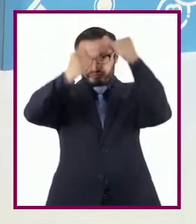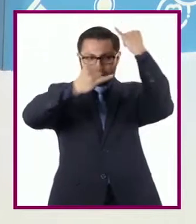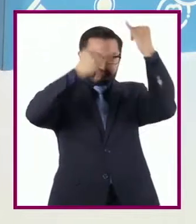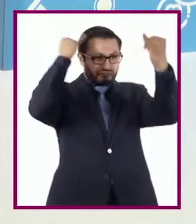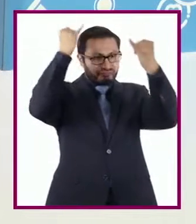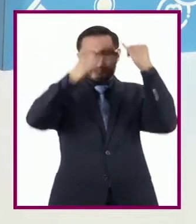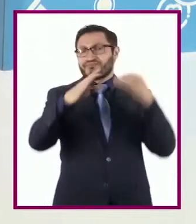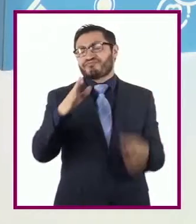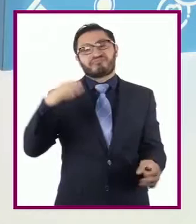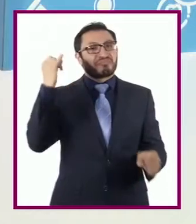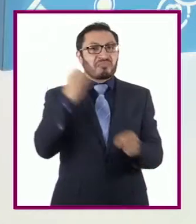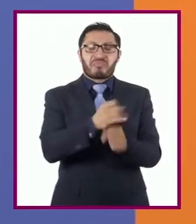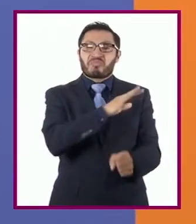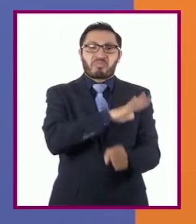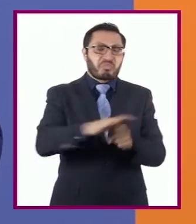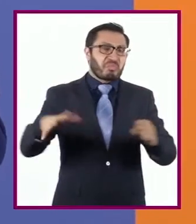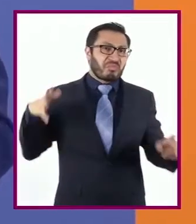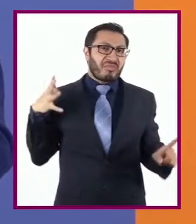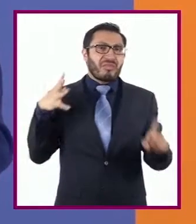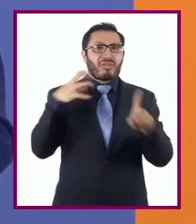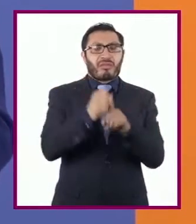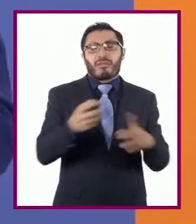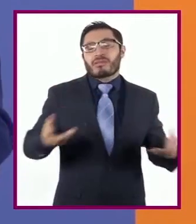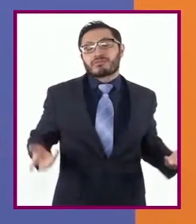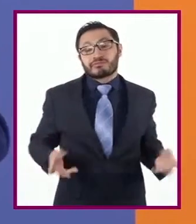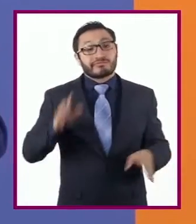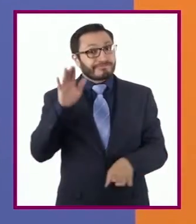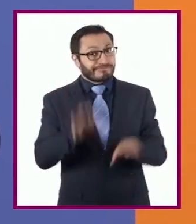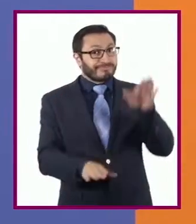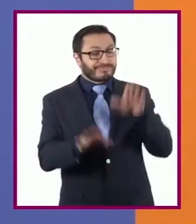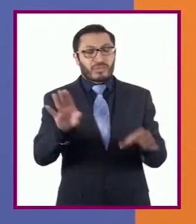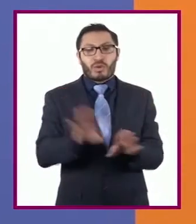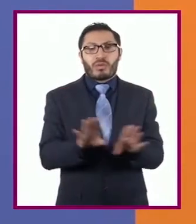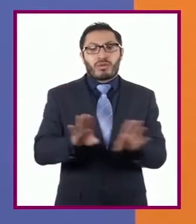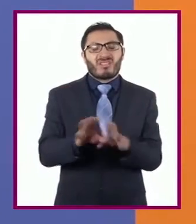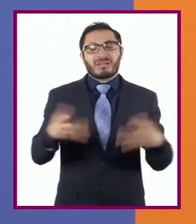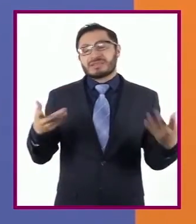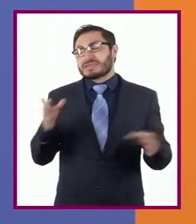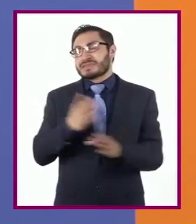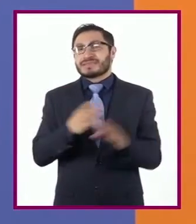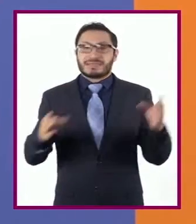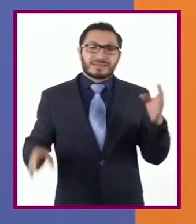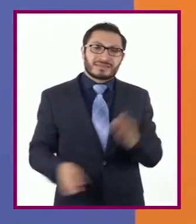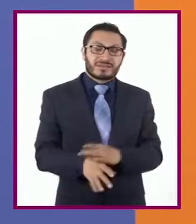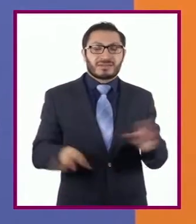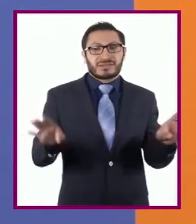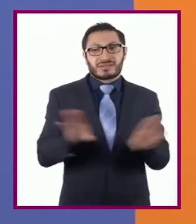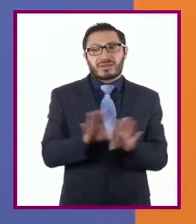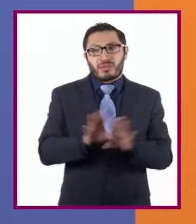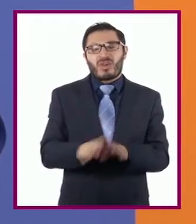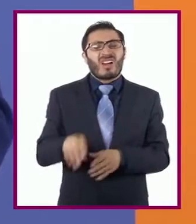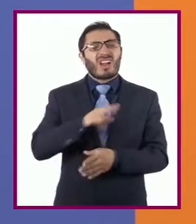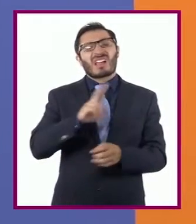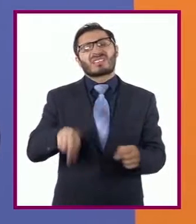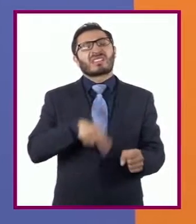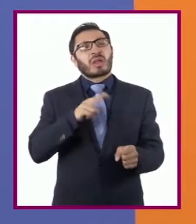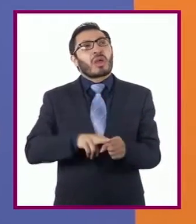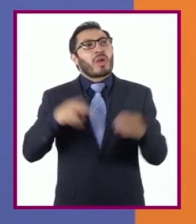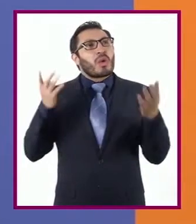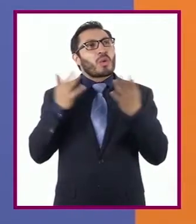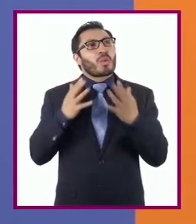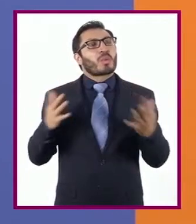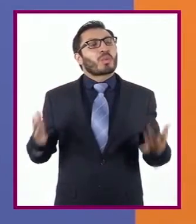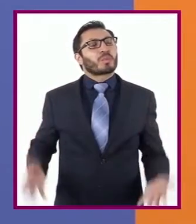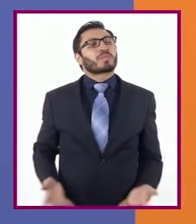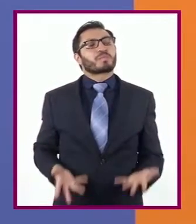de realizar. Hay veces en que dejamos que las circunstancias nos vayan llevando. Recuerdo un episodio